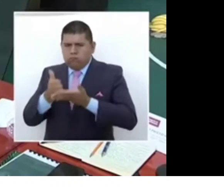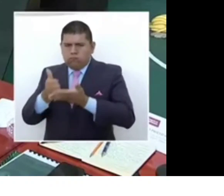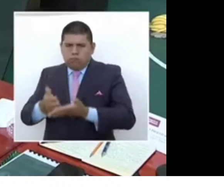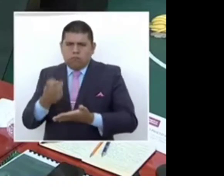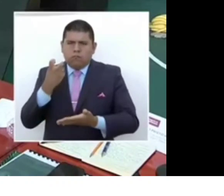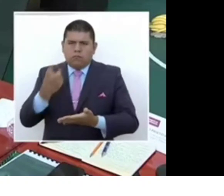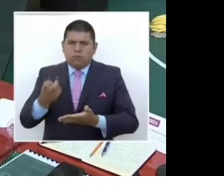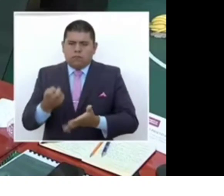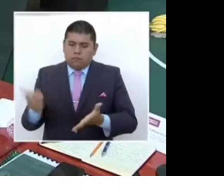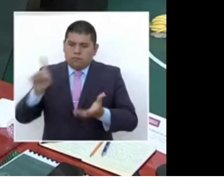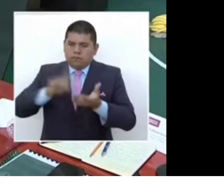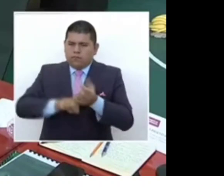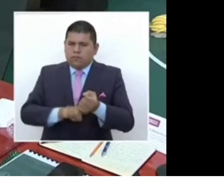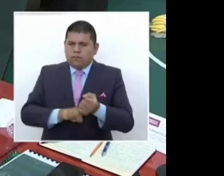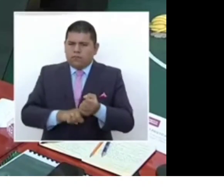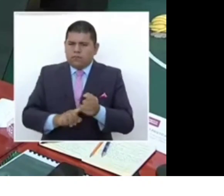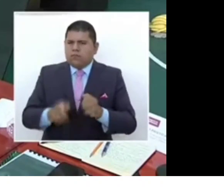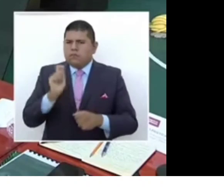precisamente